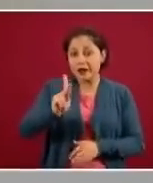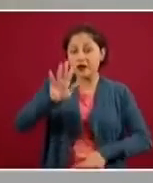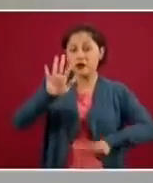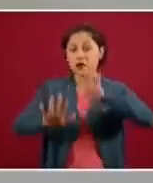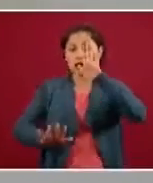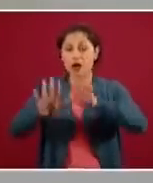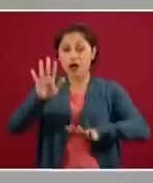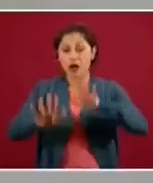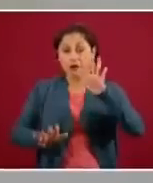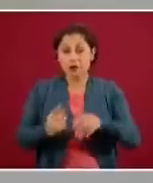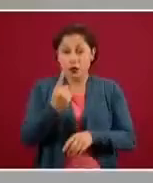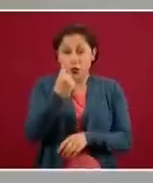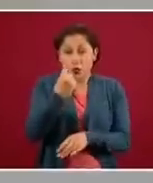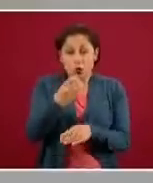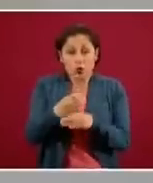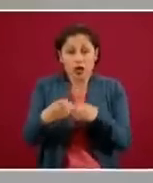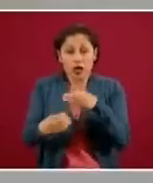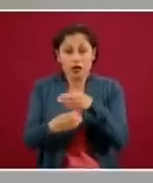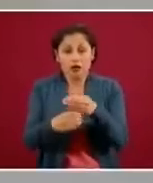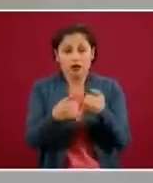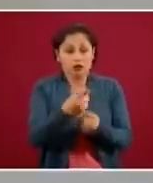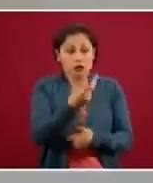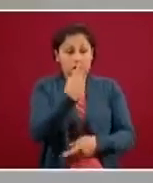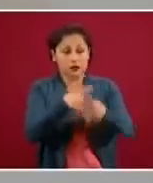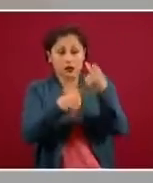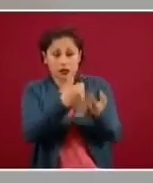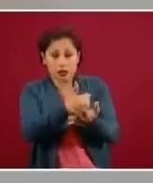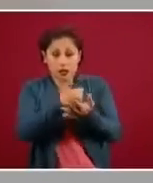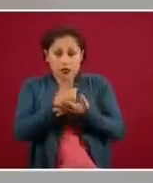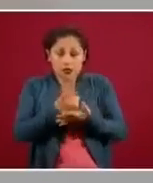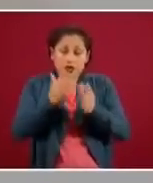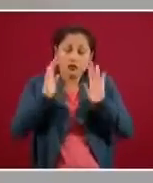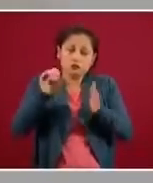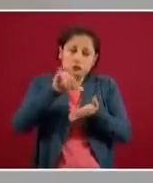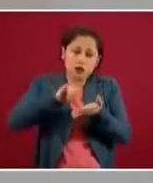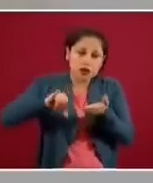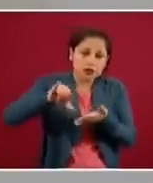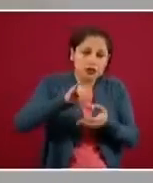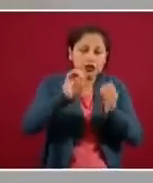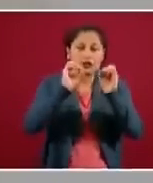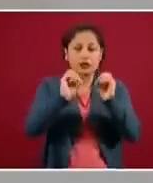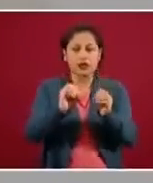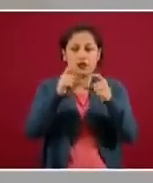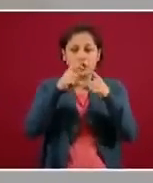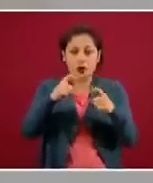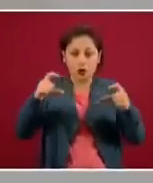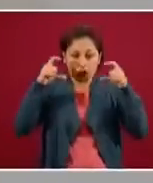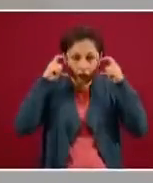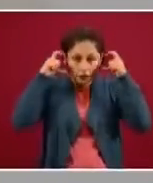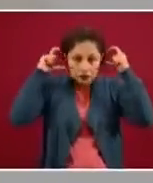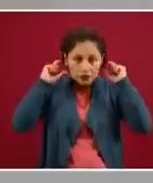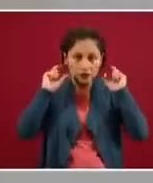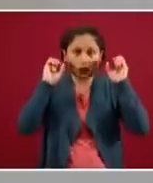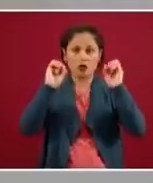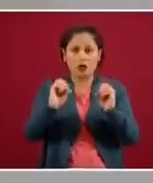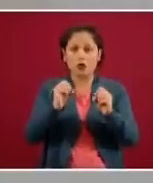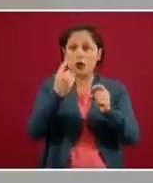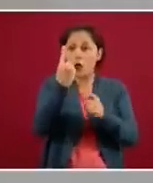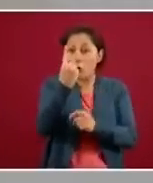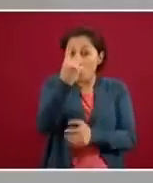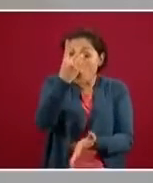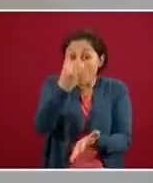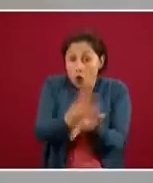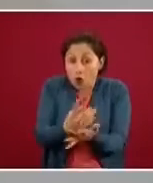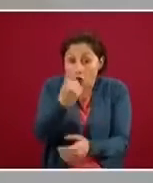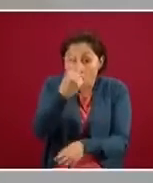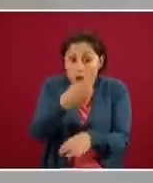excesiva a un instrumento de precaución, llámese este aceite, llámese el propio cubrebocas, porque esto lo que puede llevar es